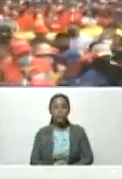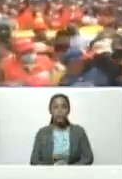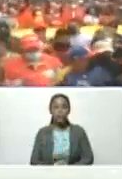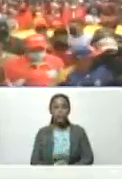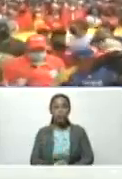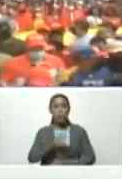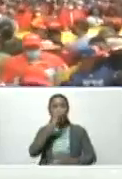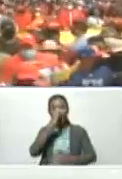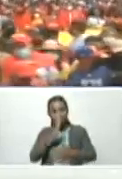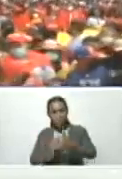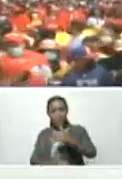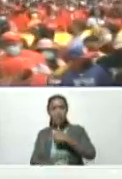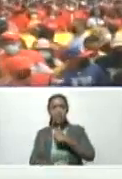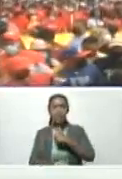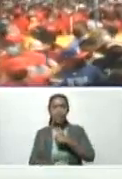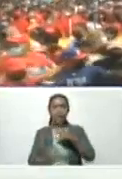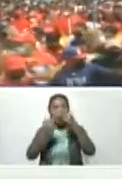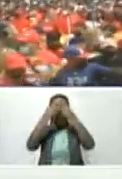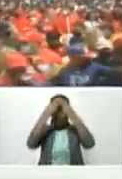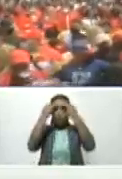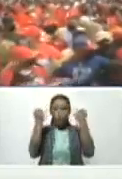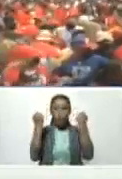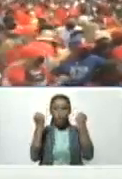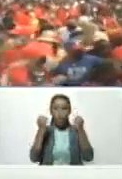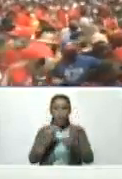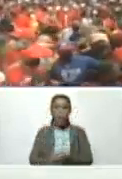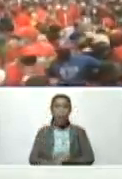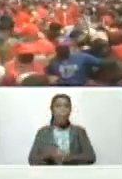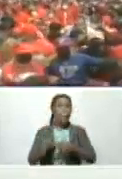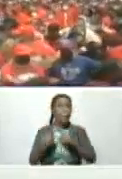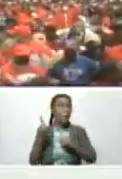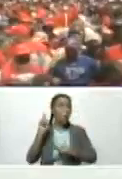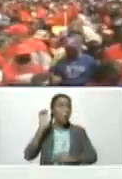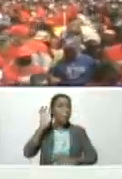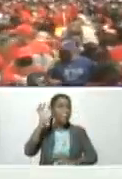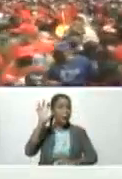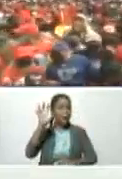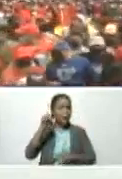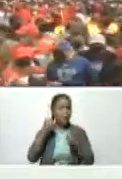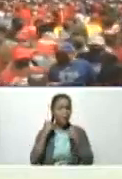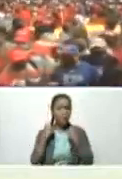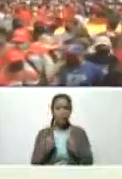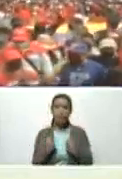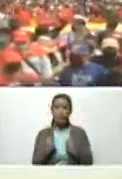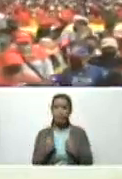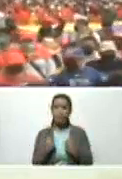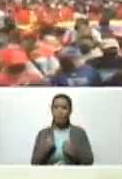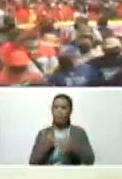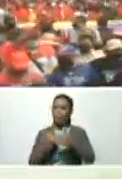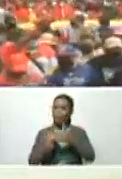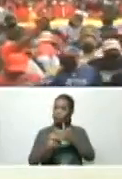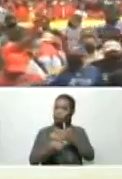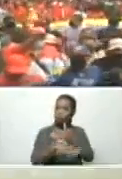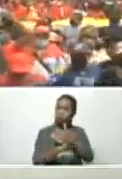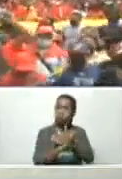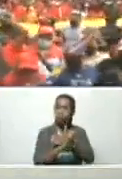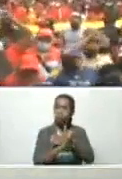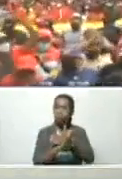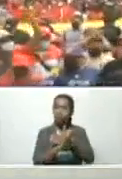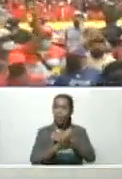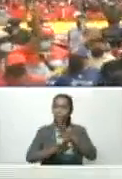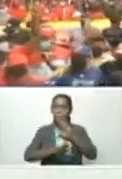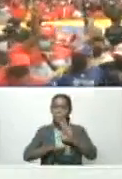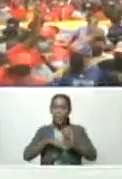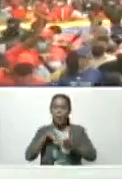noble, inocente, pero patriota y aguerrida, salió al